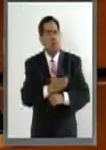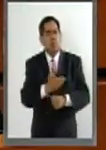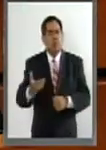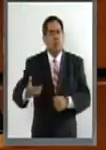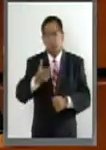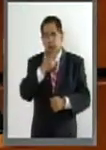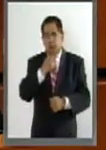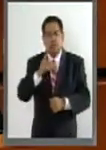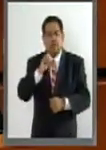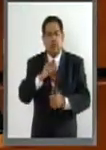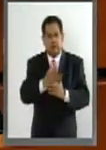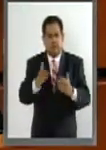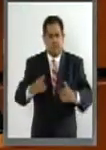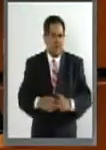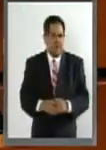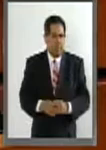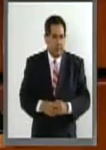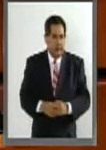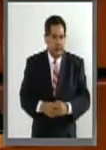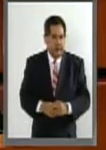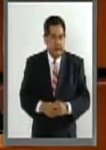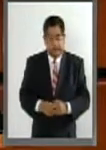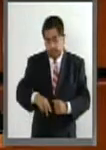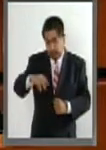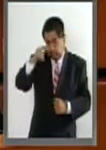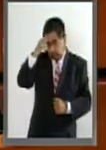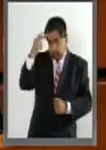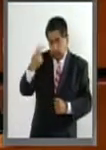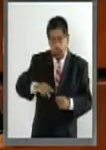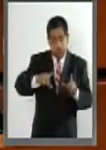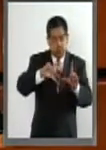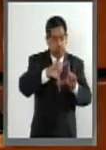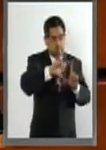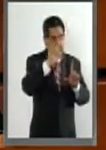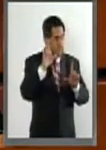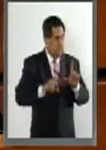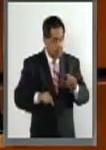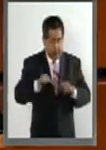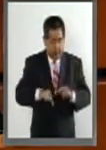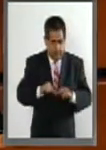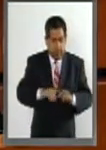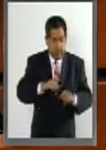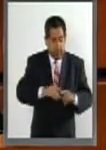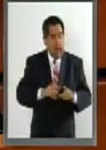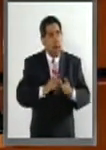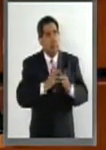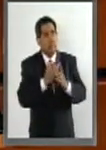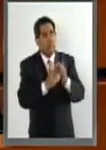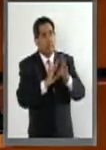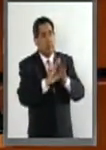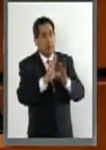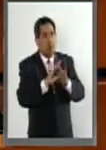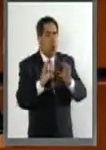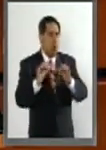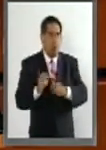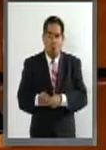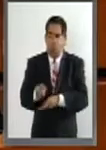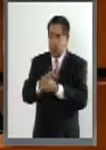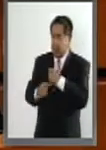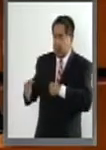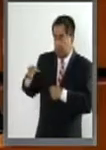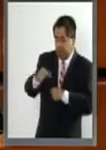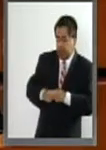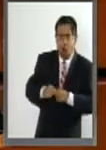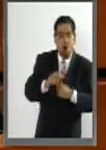y compañeros. México es un país de origen, tránsito, destino y retorno